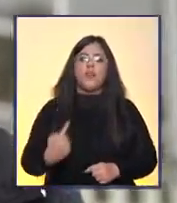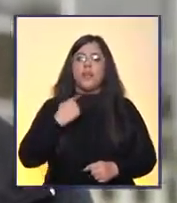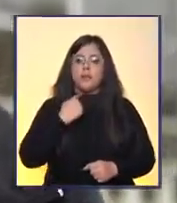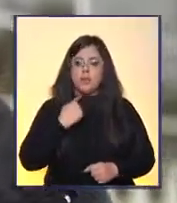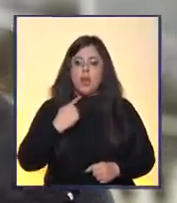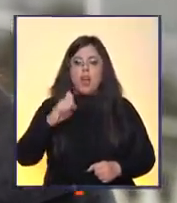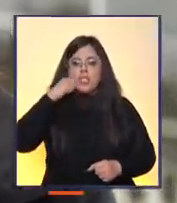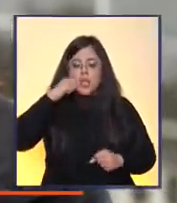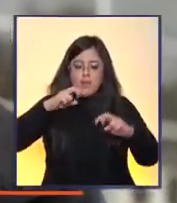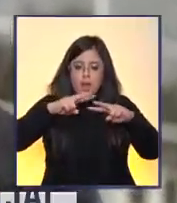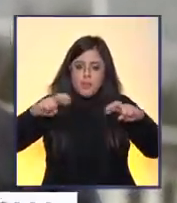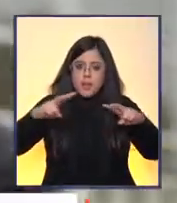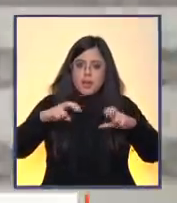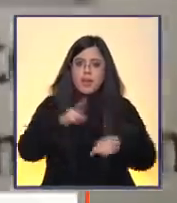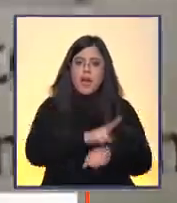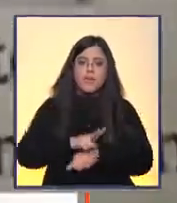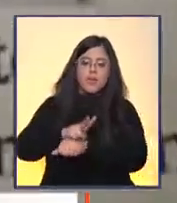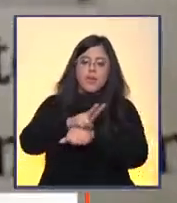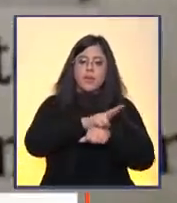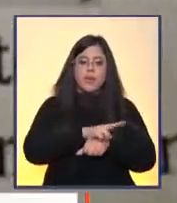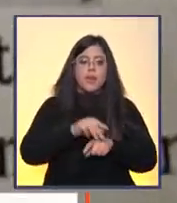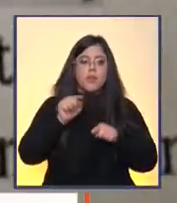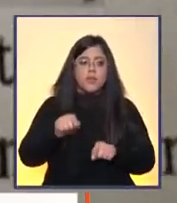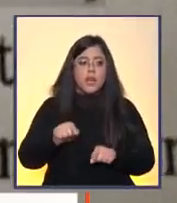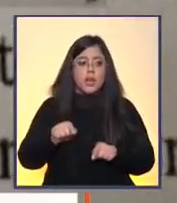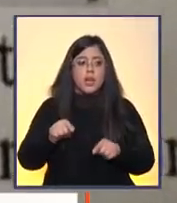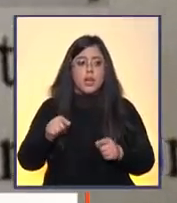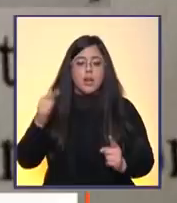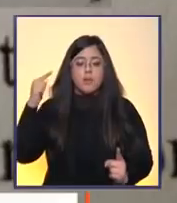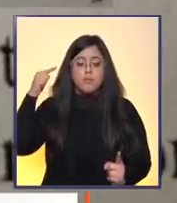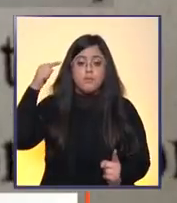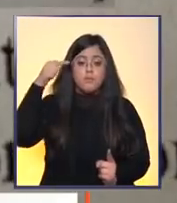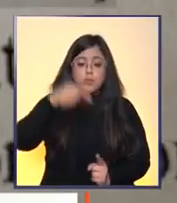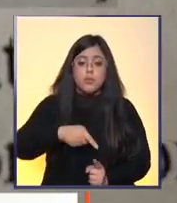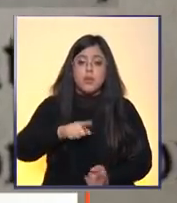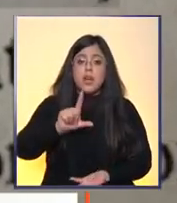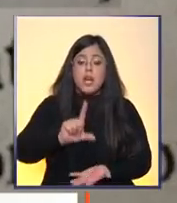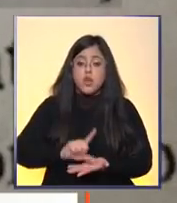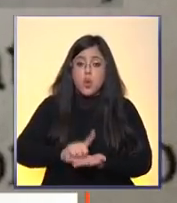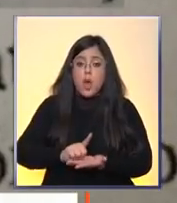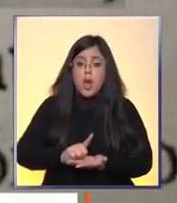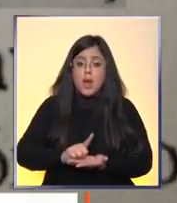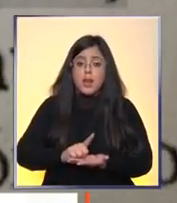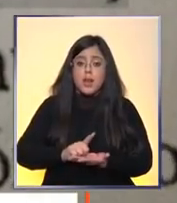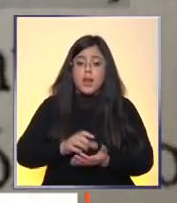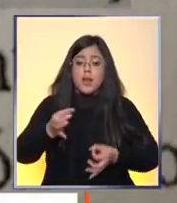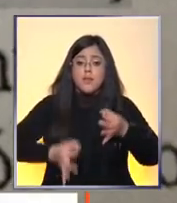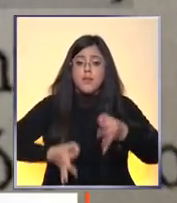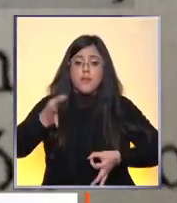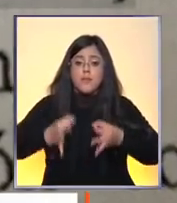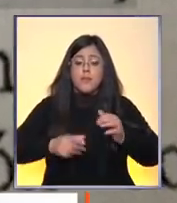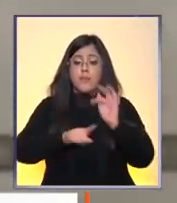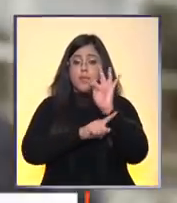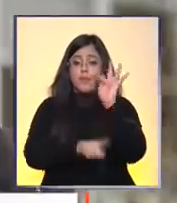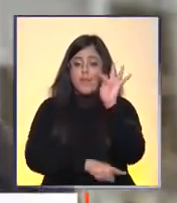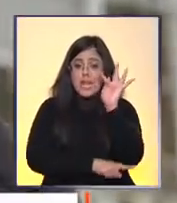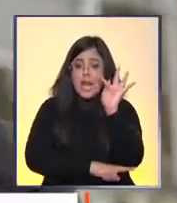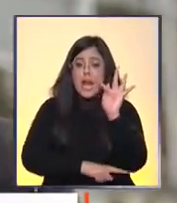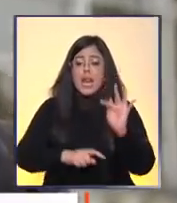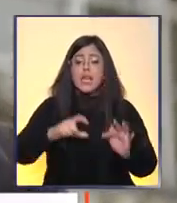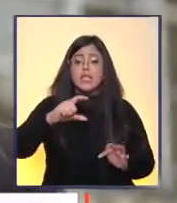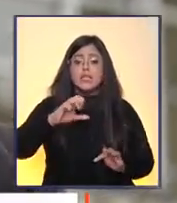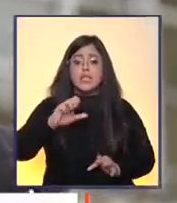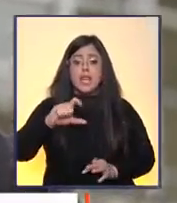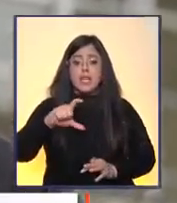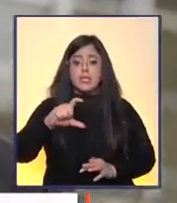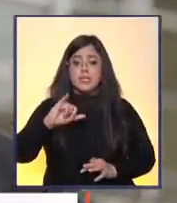un sumario administrativo y llega hasta este lugar la fiscal judicial Cecilia Venegas para investigar los hechos.